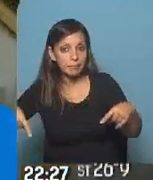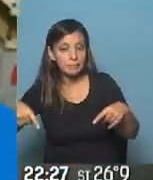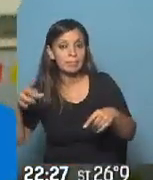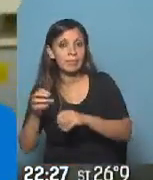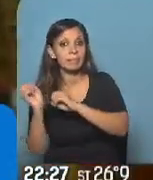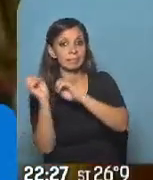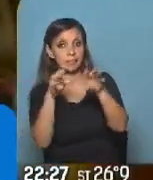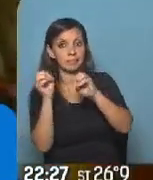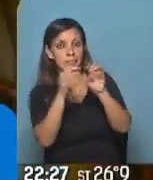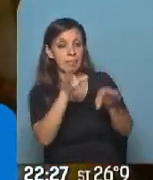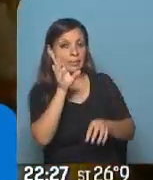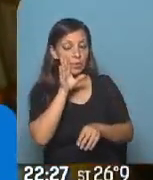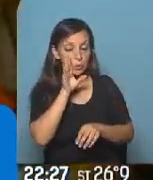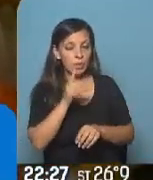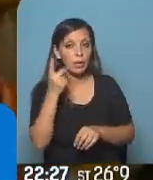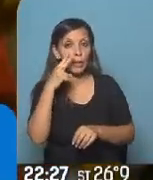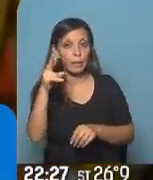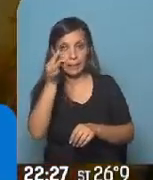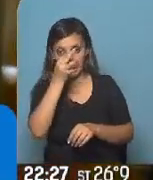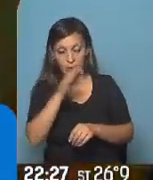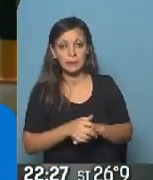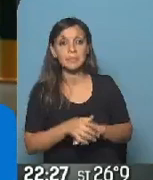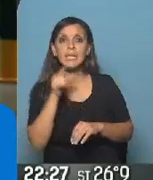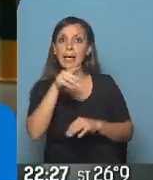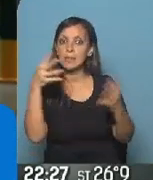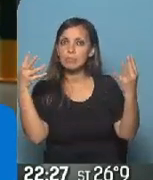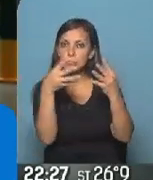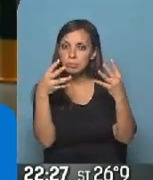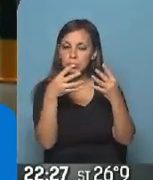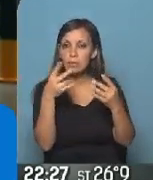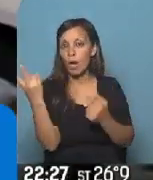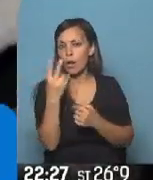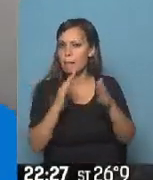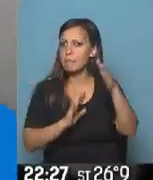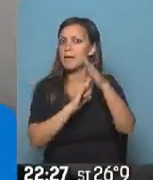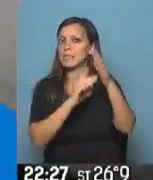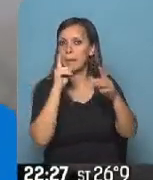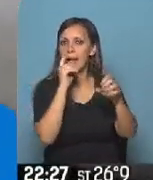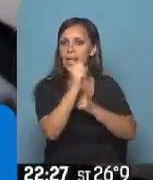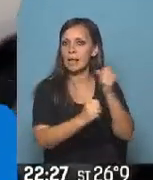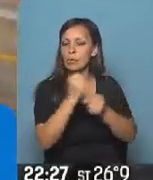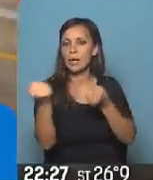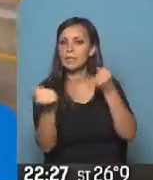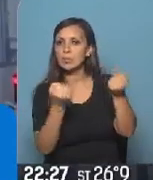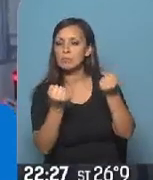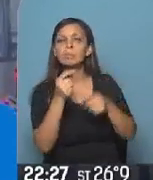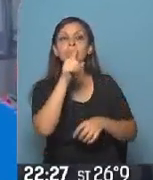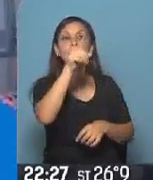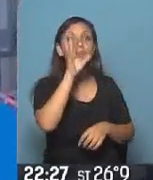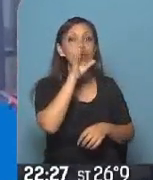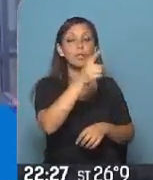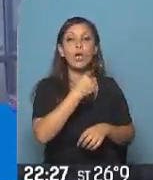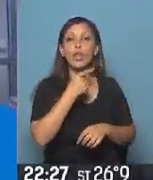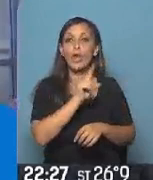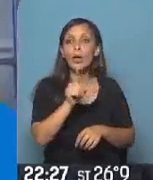2020. En esta batalla particular de las automotrices, los estadounidenses quieren evitar que ocurra con los autos chinos lo que